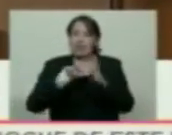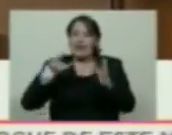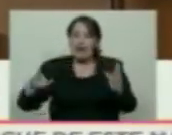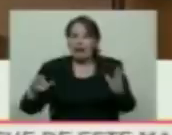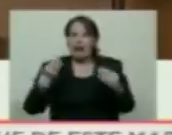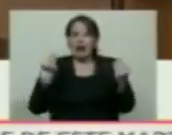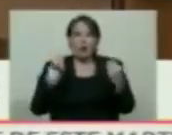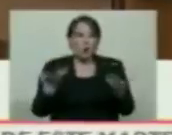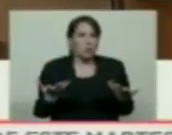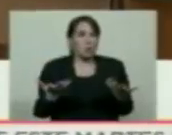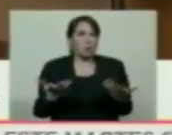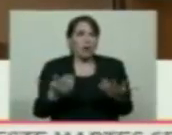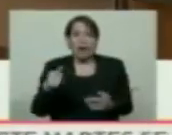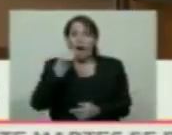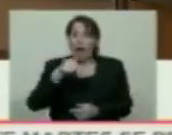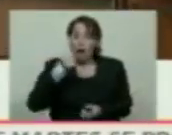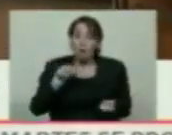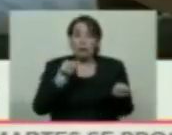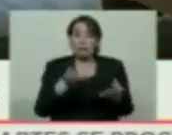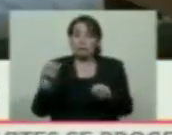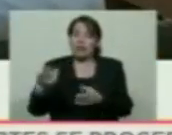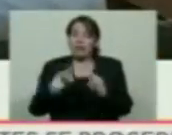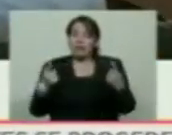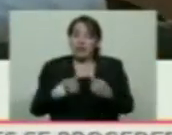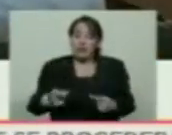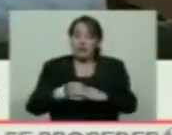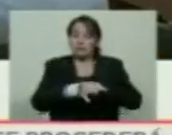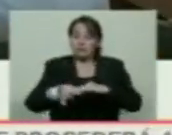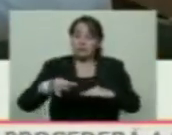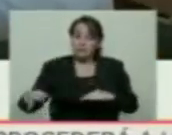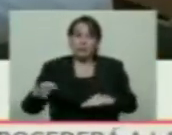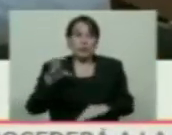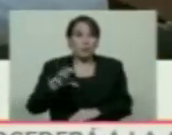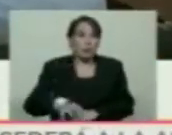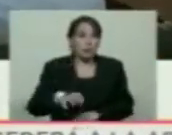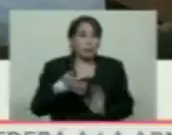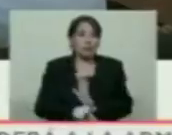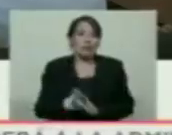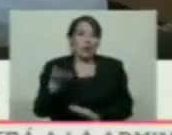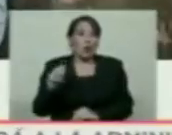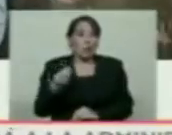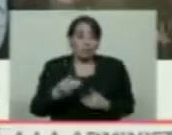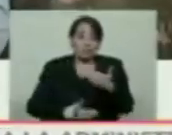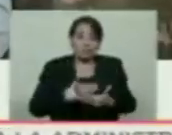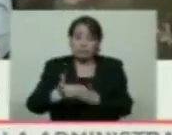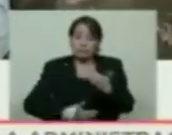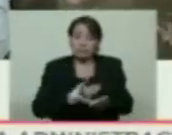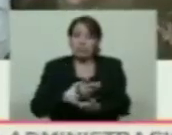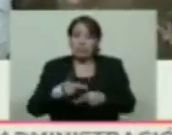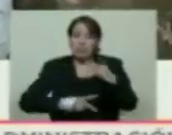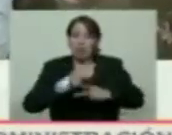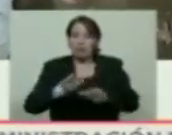y se emprendió el suministro de agua en diferentes regiones del país, cuyo ciclo se irá completando de forma paulatina. Ya